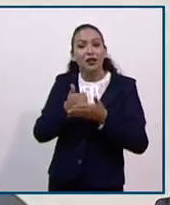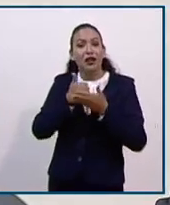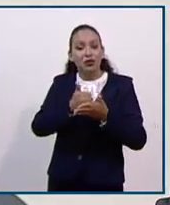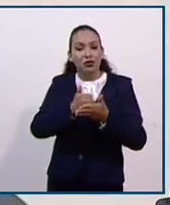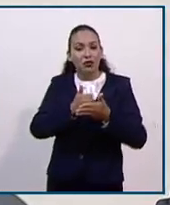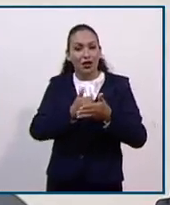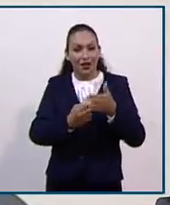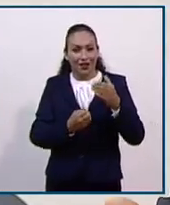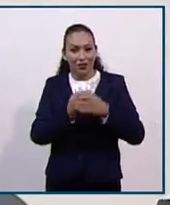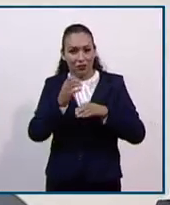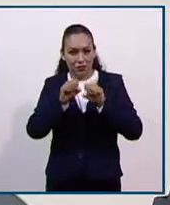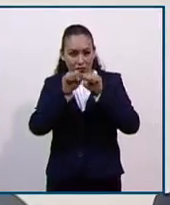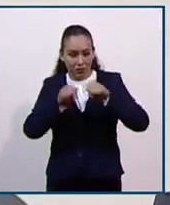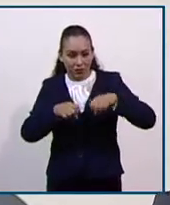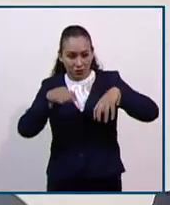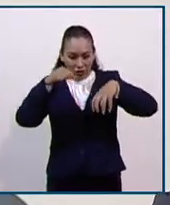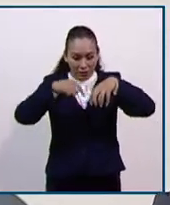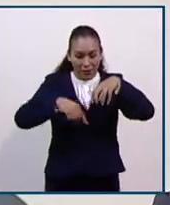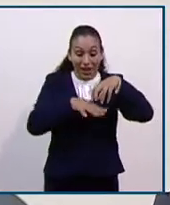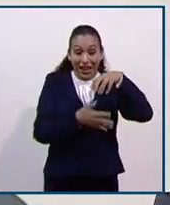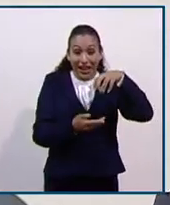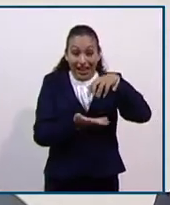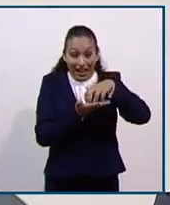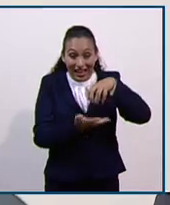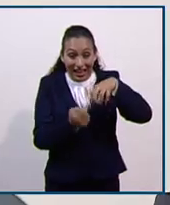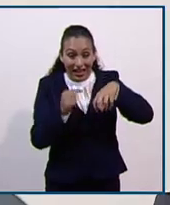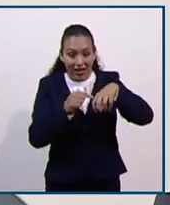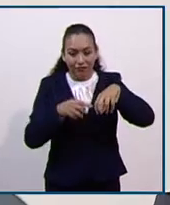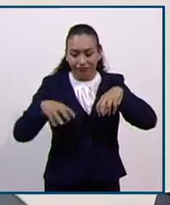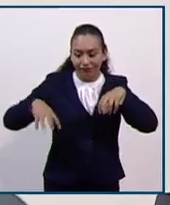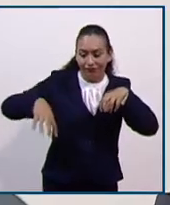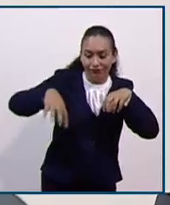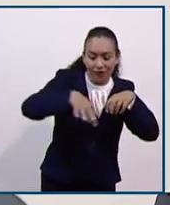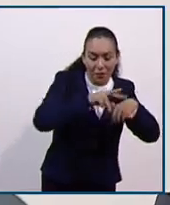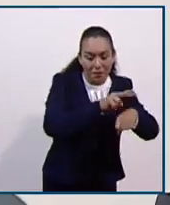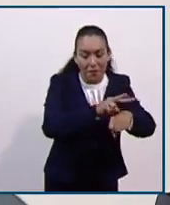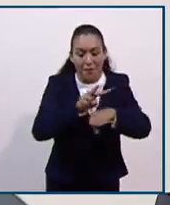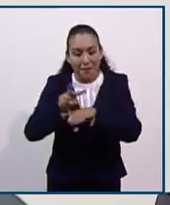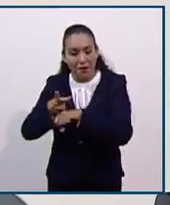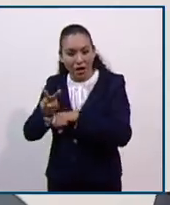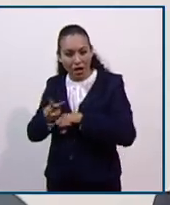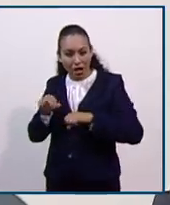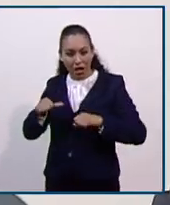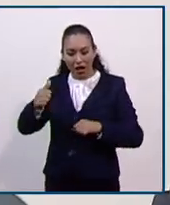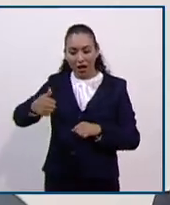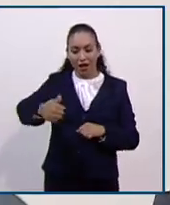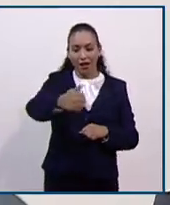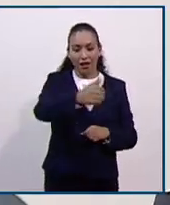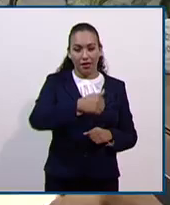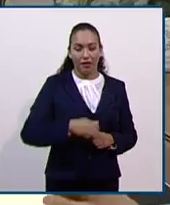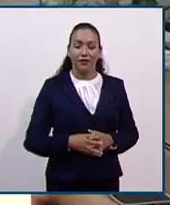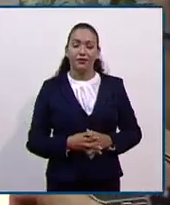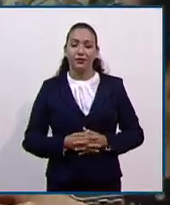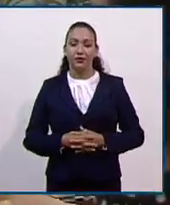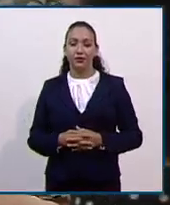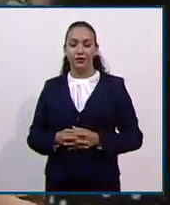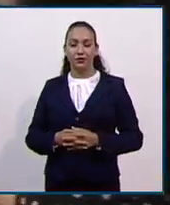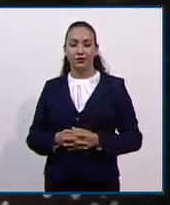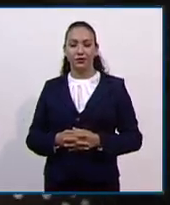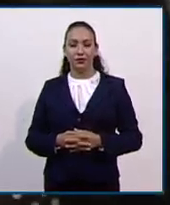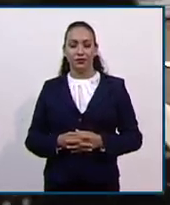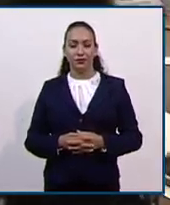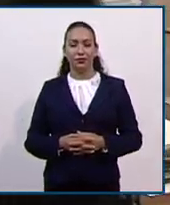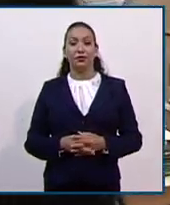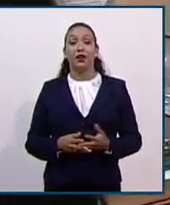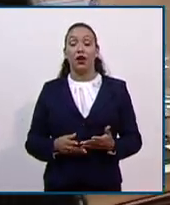lineamientos que promuevan la efectividad de estos procedimientos no jurisdiccionales. En votación